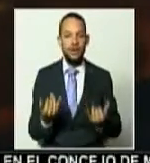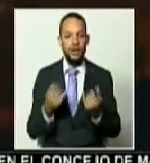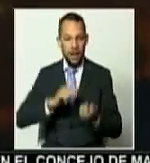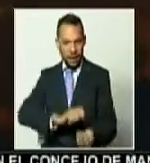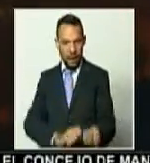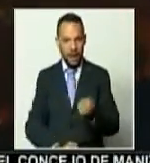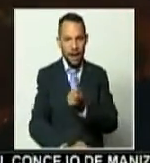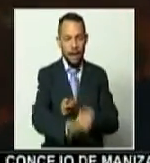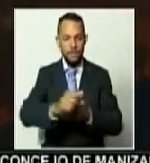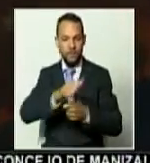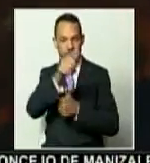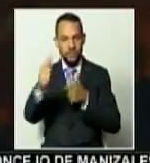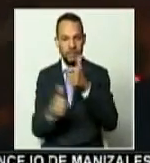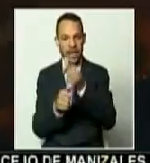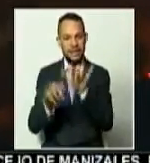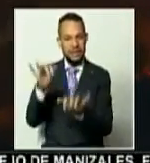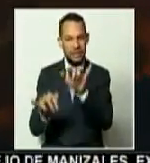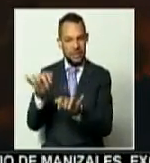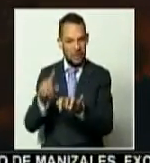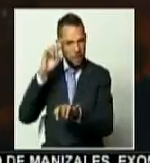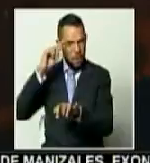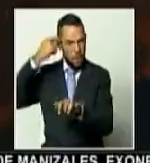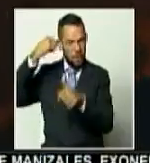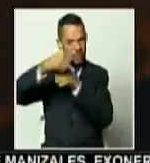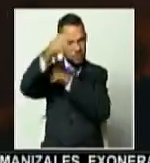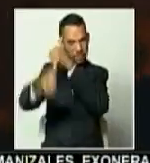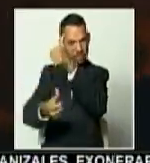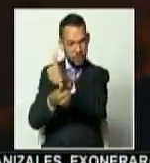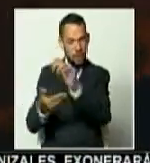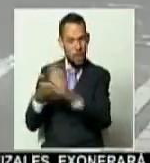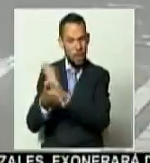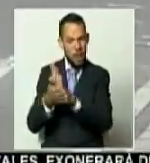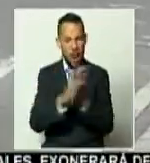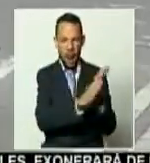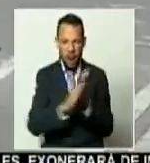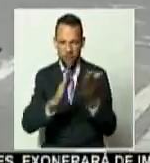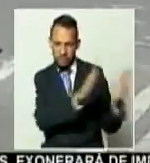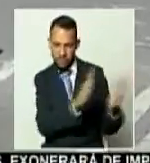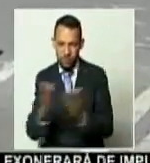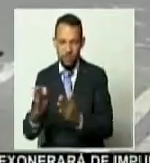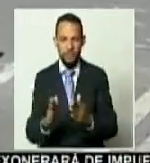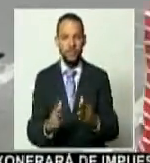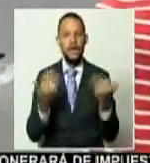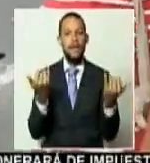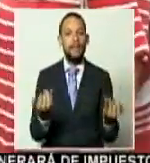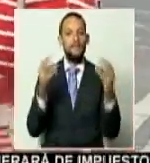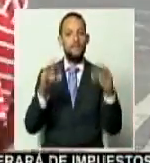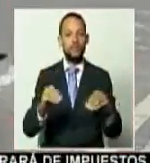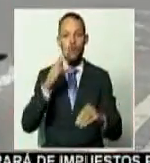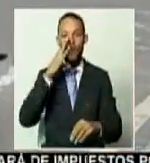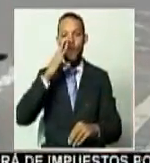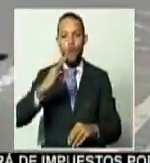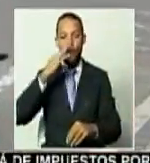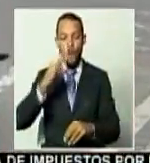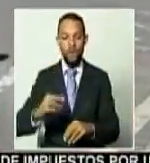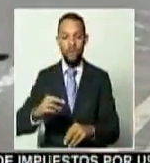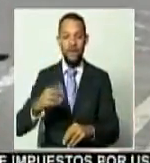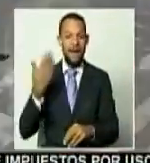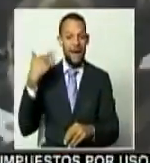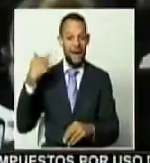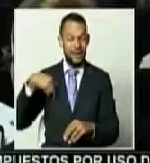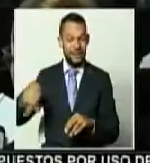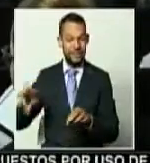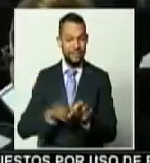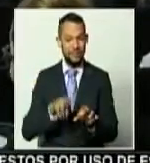en su gabinete y anuncios sobre el plan de ordenamiento territorial. Sobre la medida del parrillero hombre que fue suspendida desde el inicio